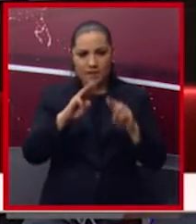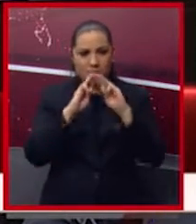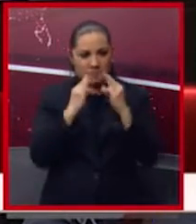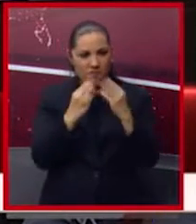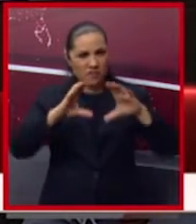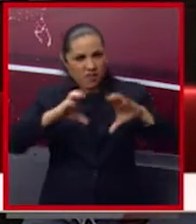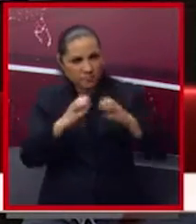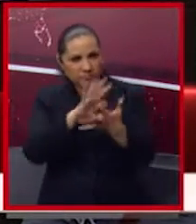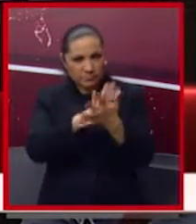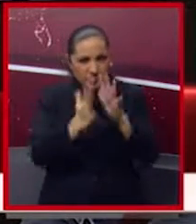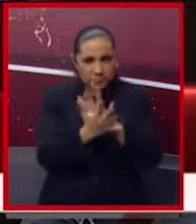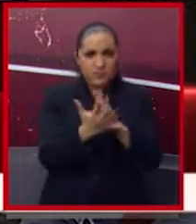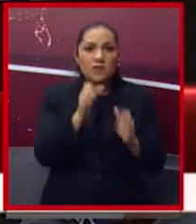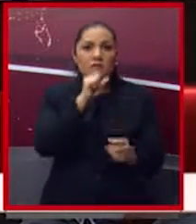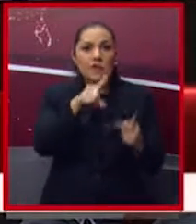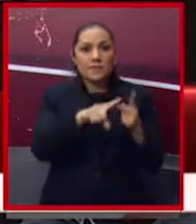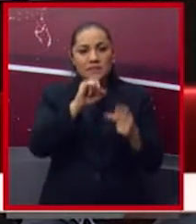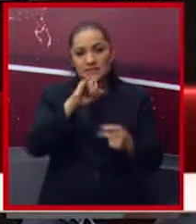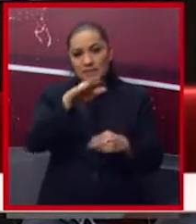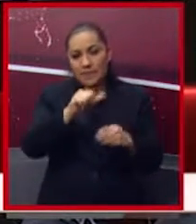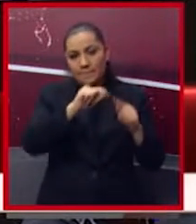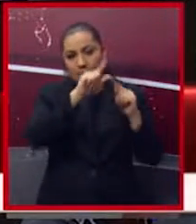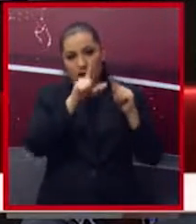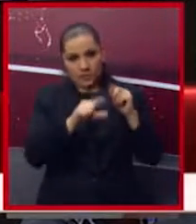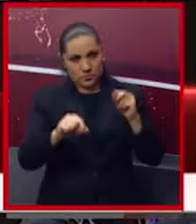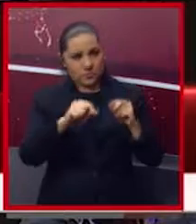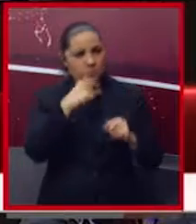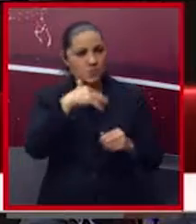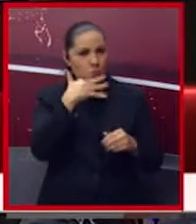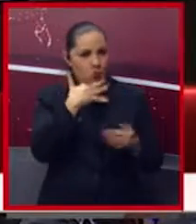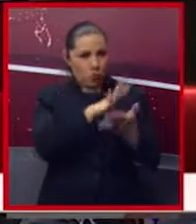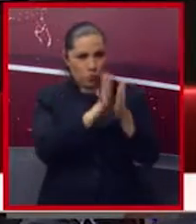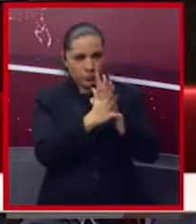inicio en la implementación del sistema anticorrupción, entre otros logros.